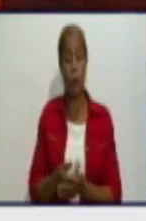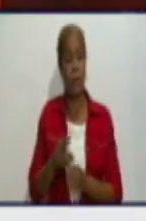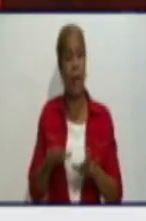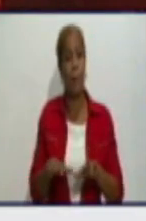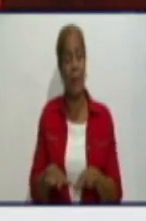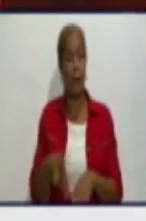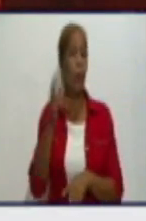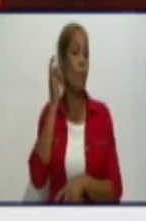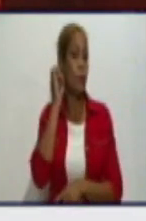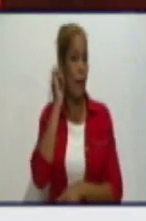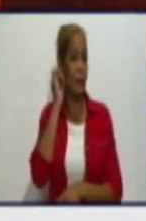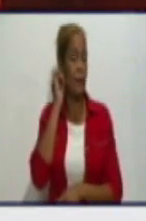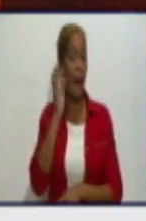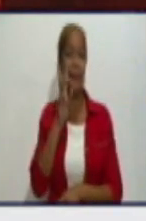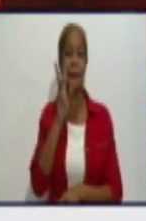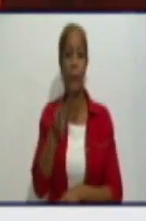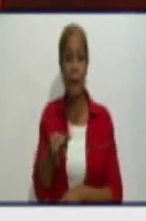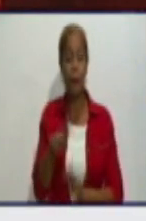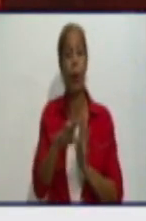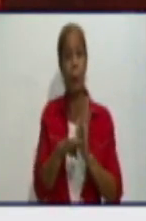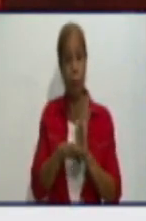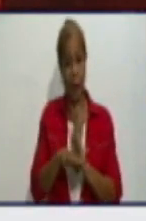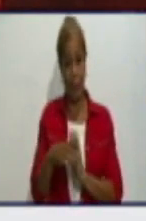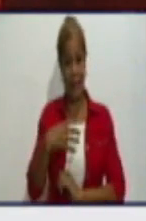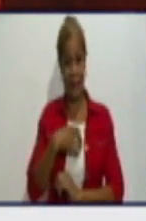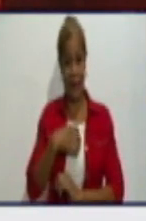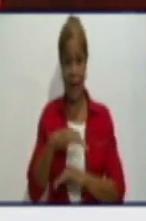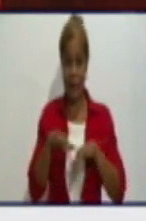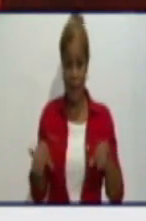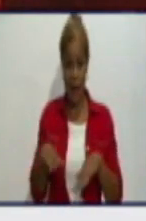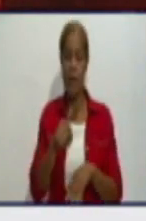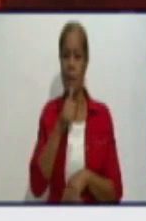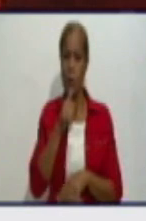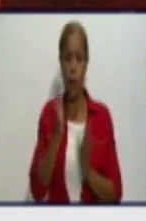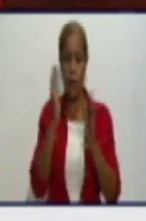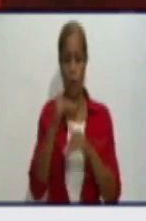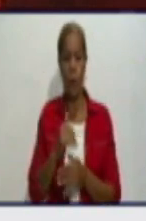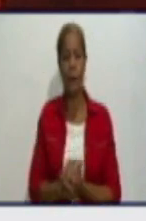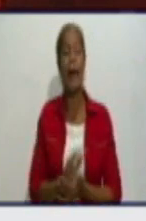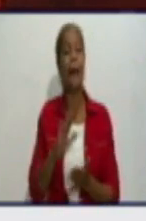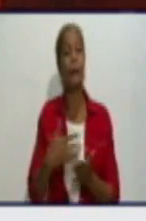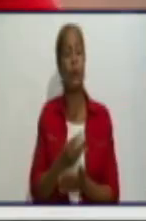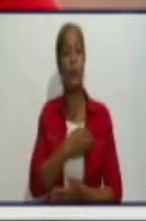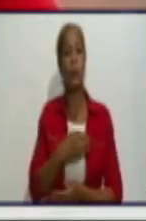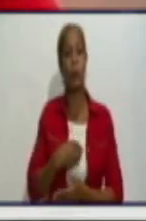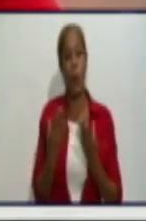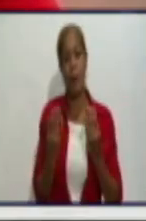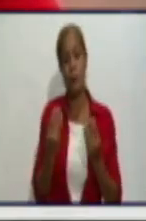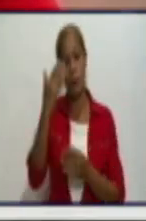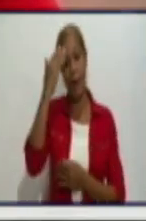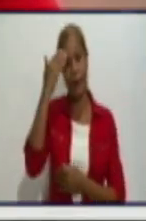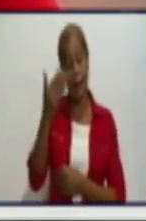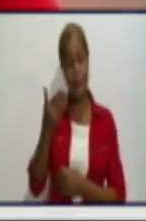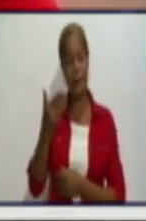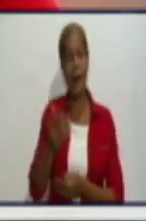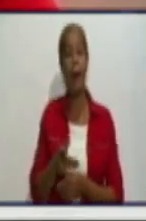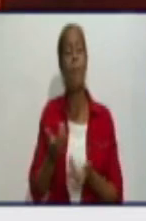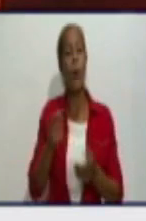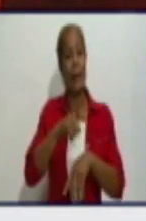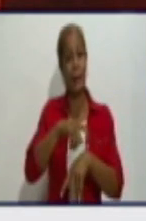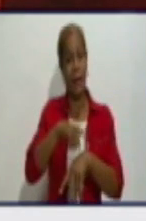estado viendo el programa y que tenga la respuesta de su preocupación doctora muchísimas gracias por haber estado con nosotros a esta hora del